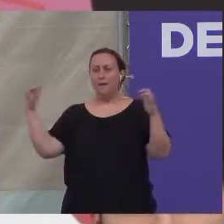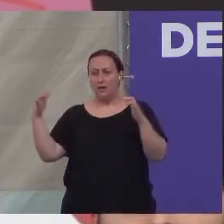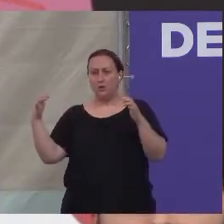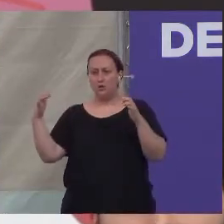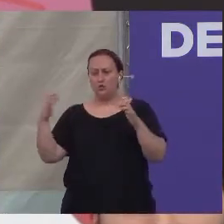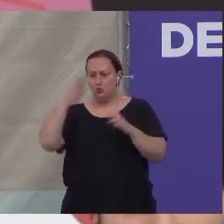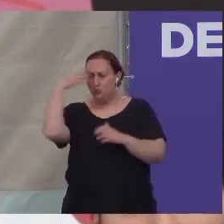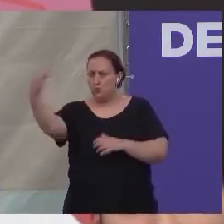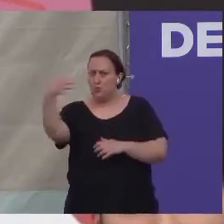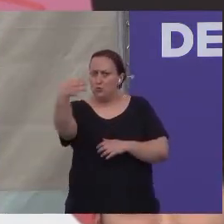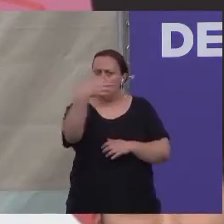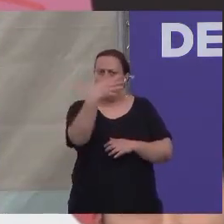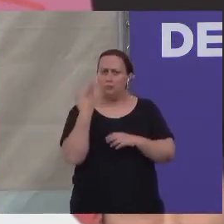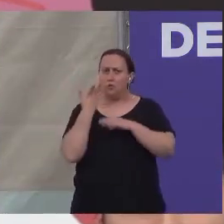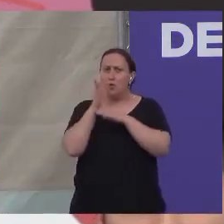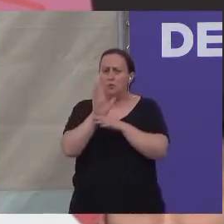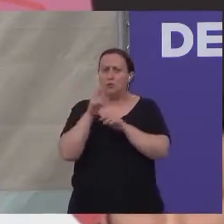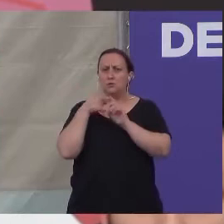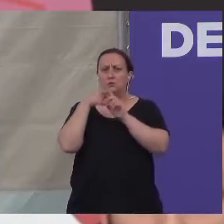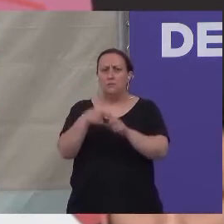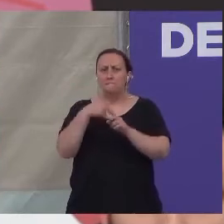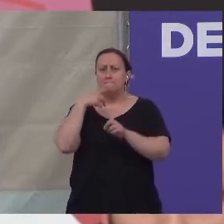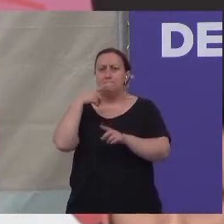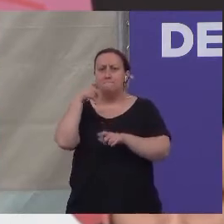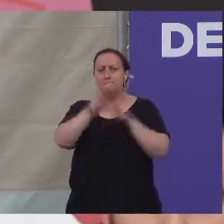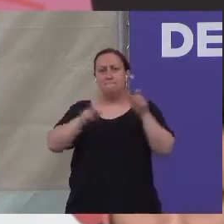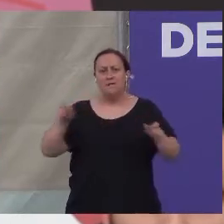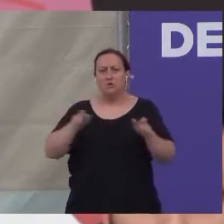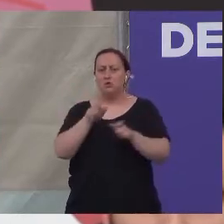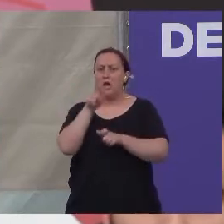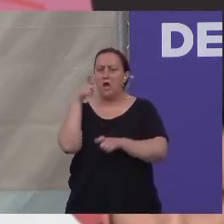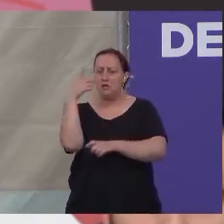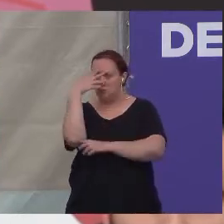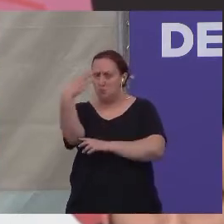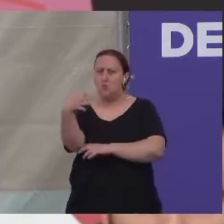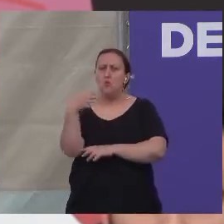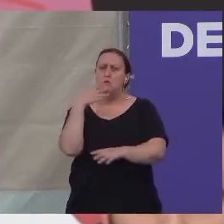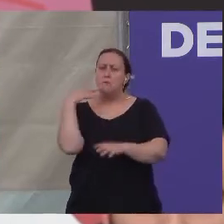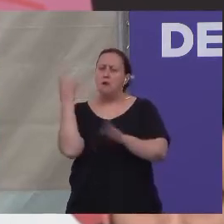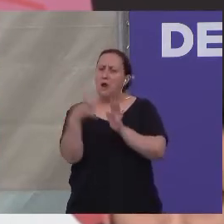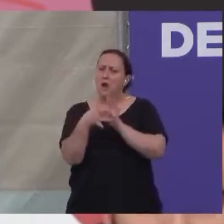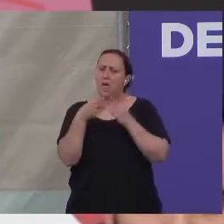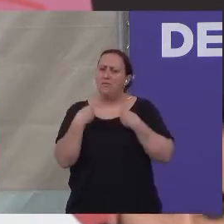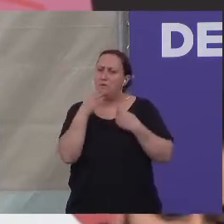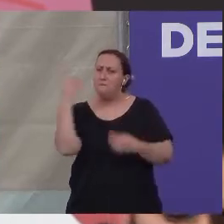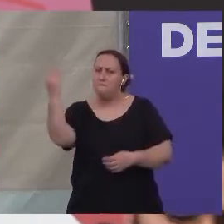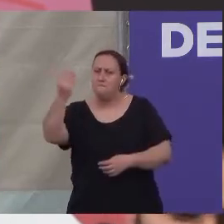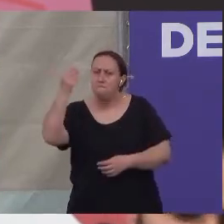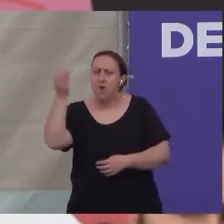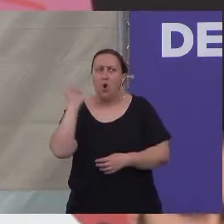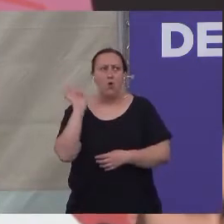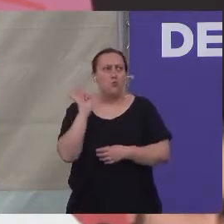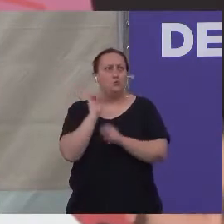pueblos mociones para mejorar la vida de sus convecinas, o han contribuido con su trabajo